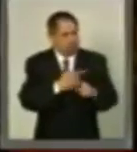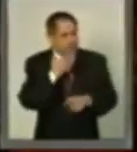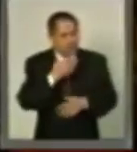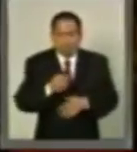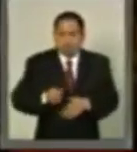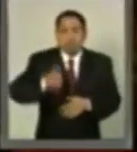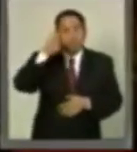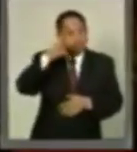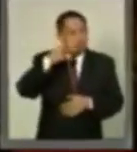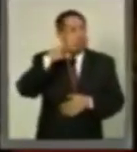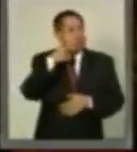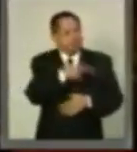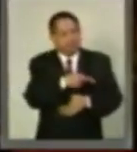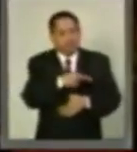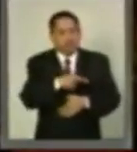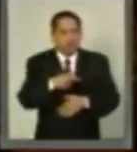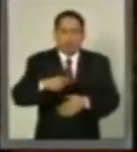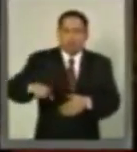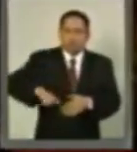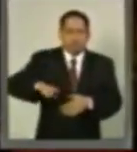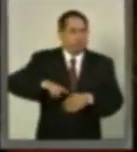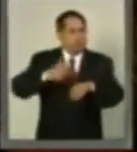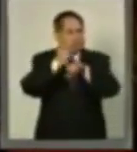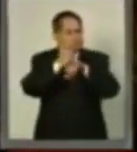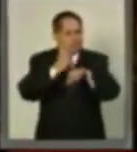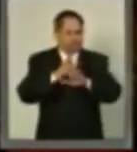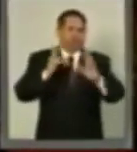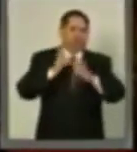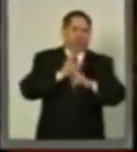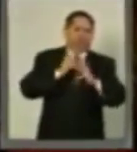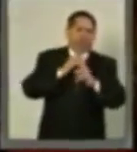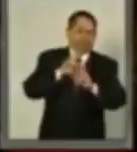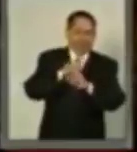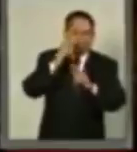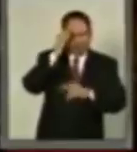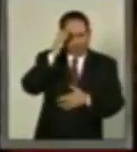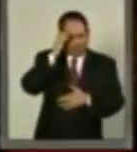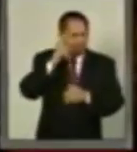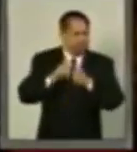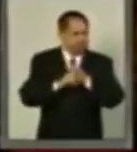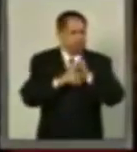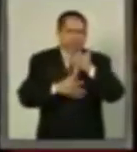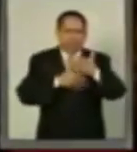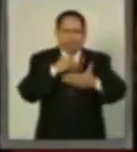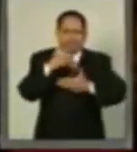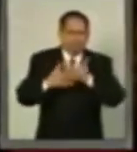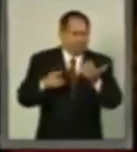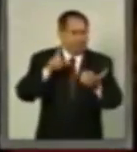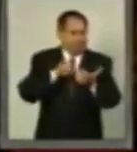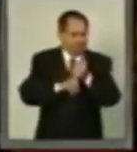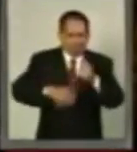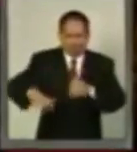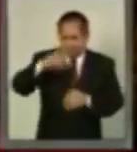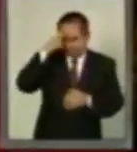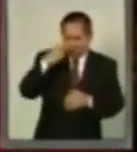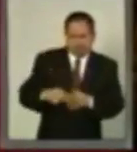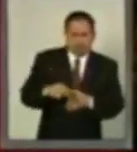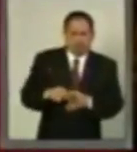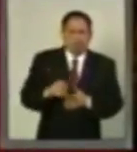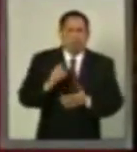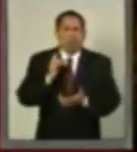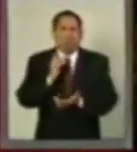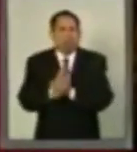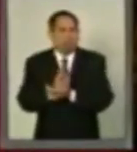vez, las autoridades del país vecino hayan reconocido que la violencia criminal que afecta a México